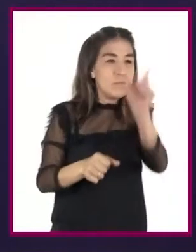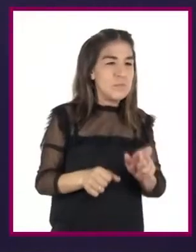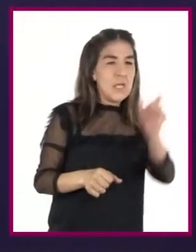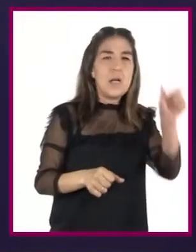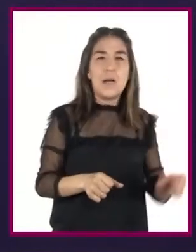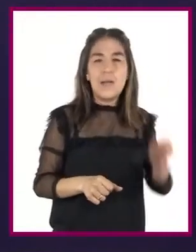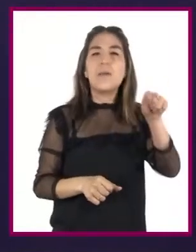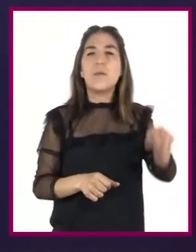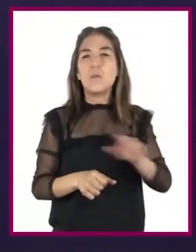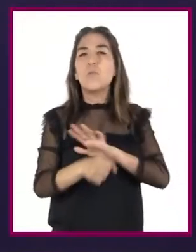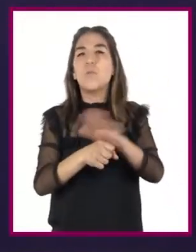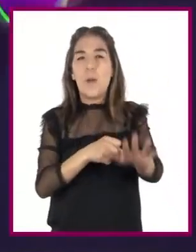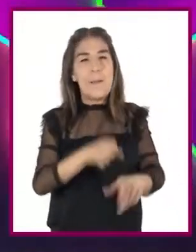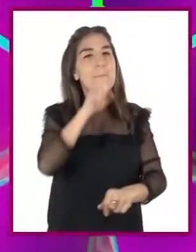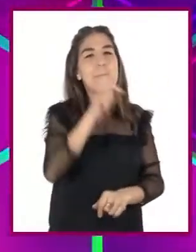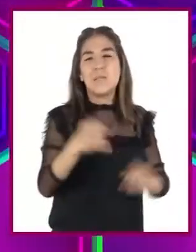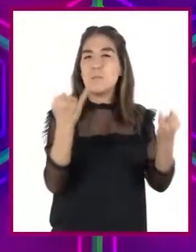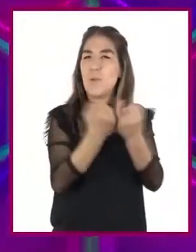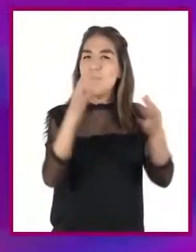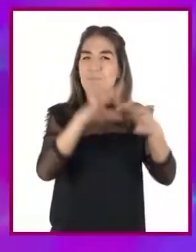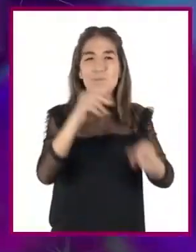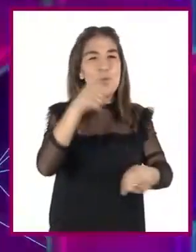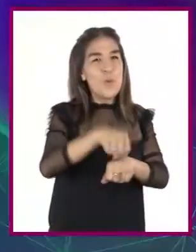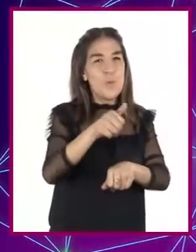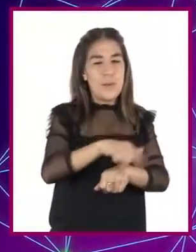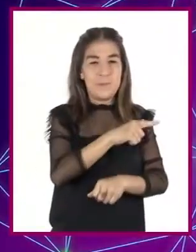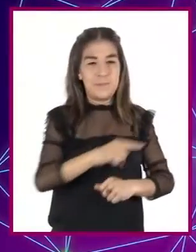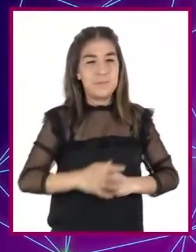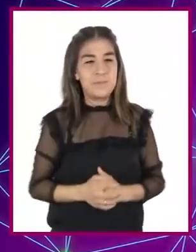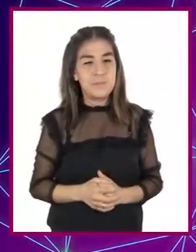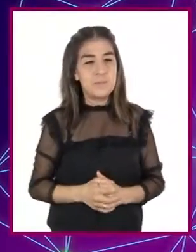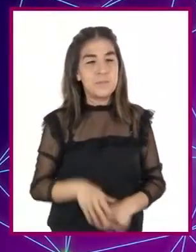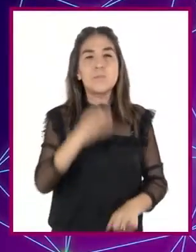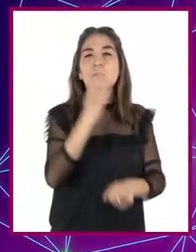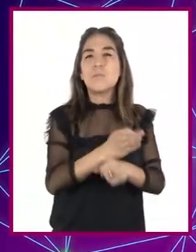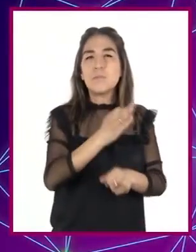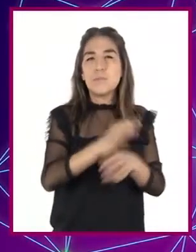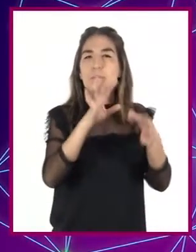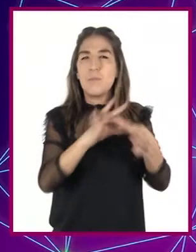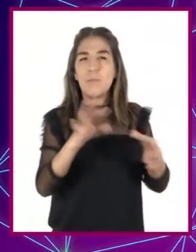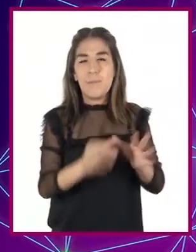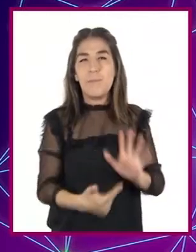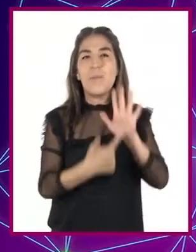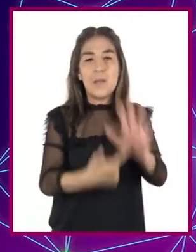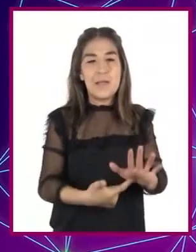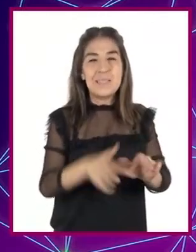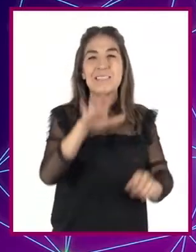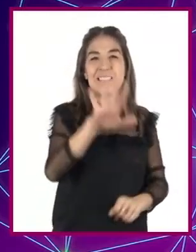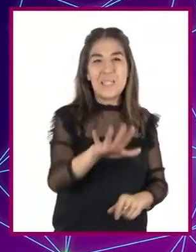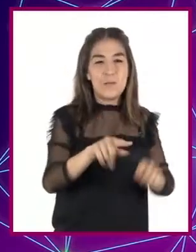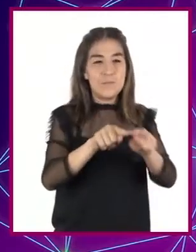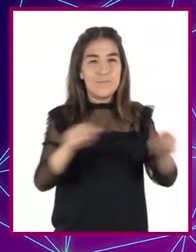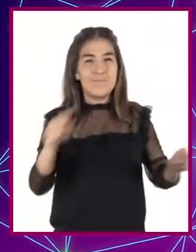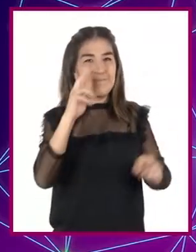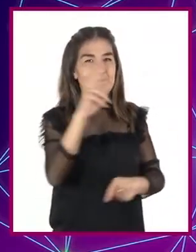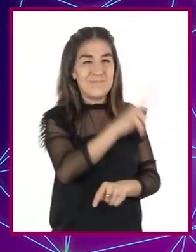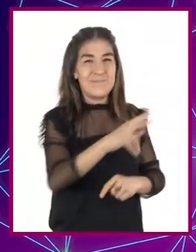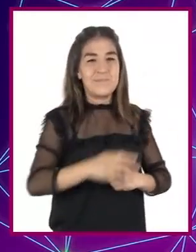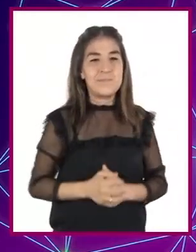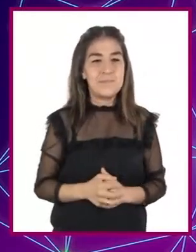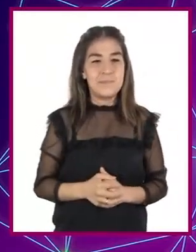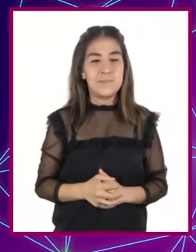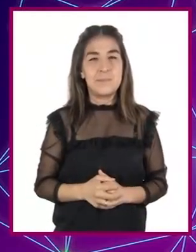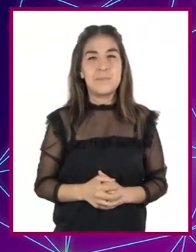se considerará el mismo argumento. A continuación, mostramos los 5 intervalos en la tabla de frecuencias.